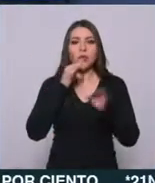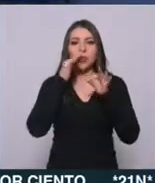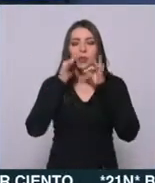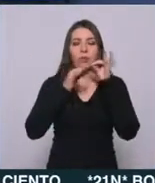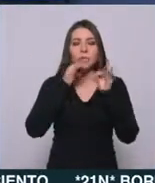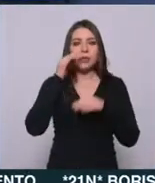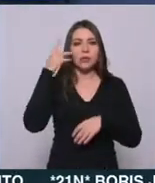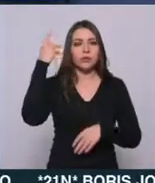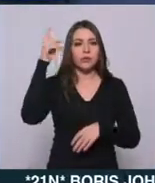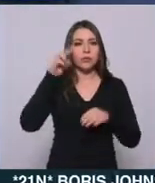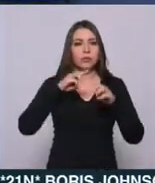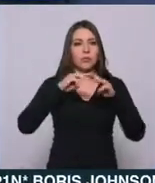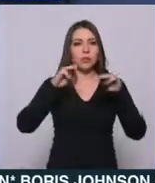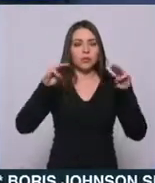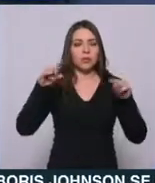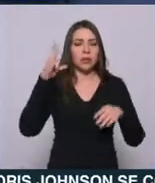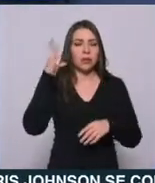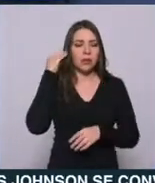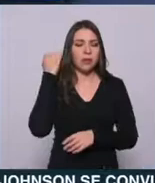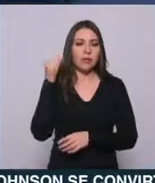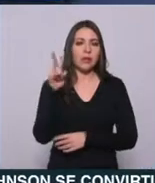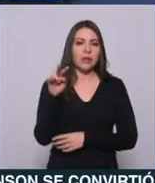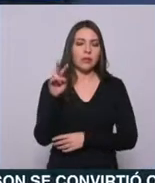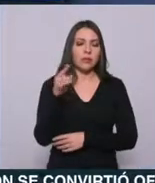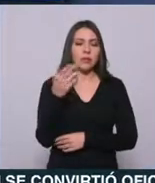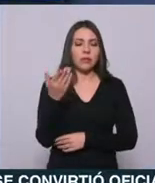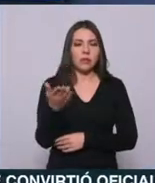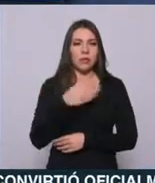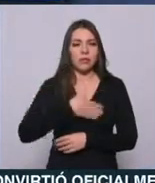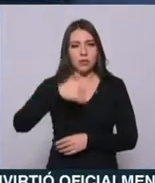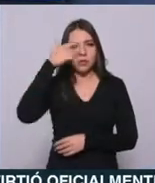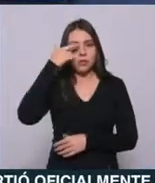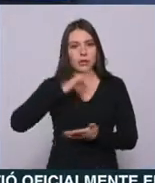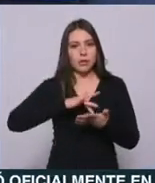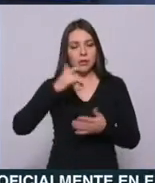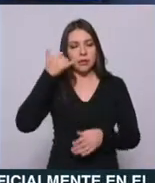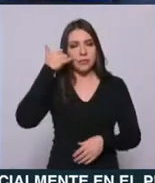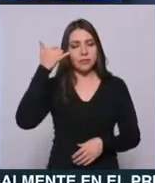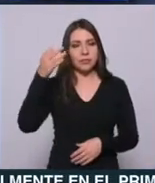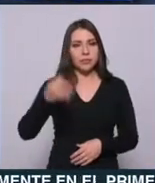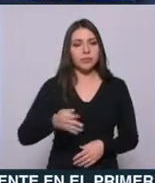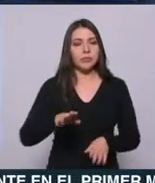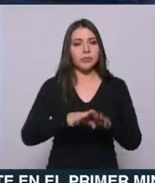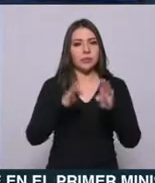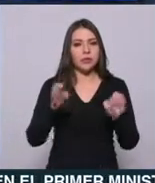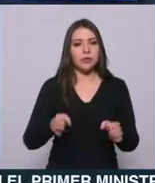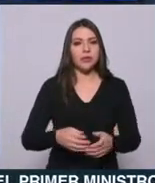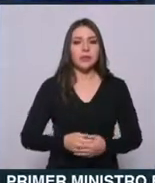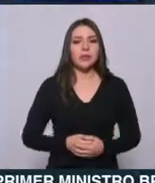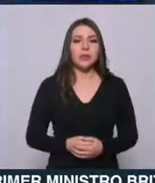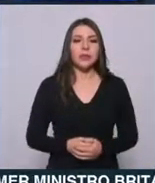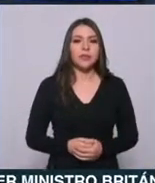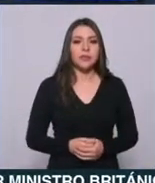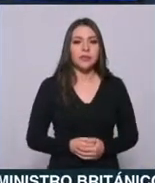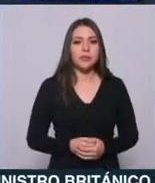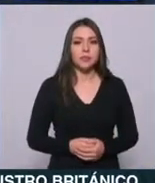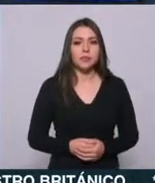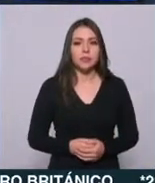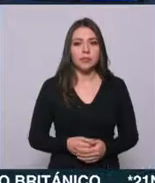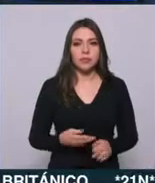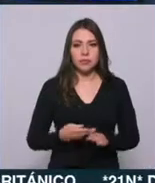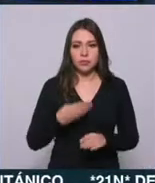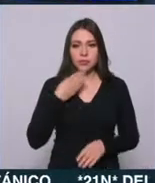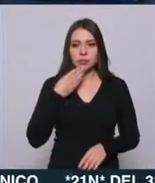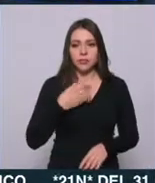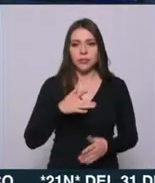y Televisión, allá en Michoacán. Adelante, Astrid, buenas noches, muchas gracias por tomarnos la llamada, ¿cómo estás? Muy bien, muchas gracias, pues